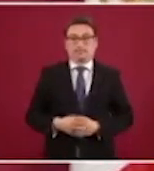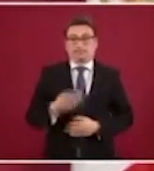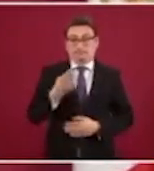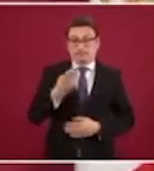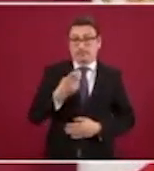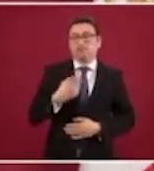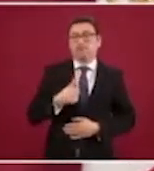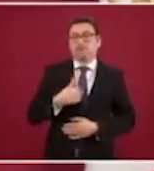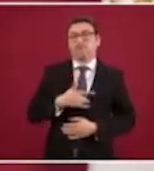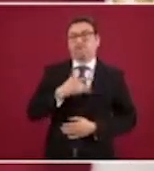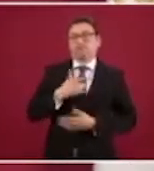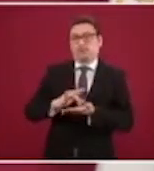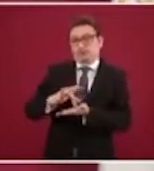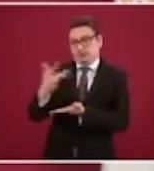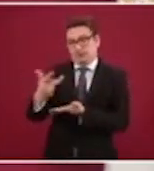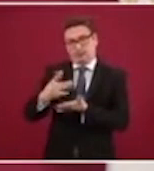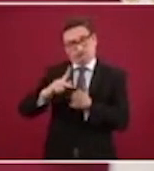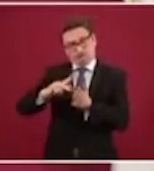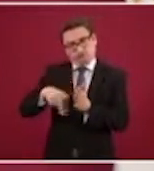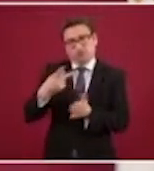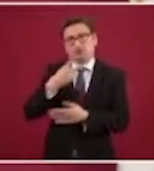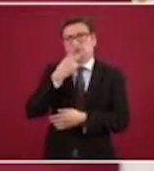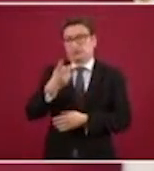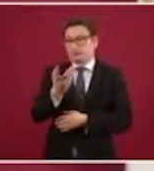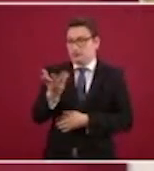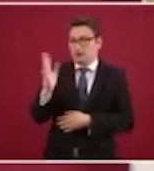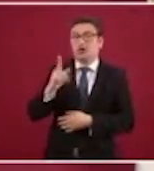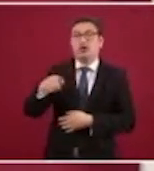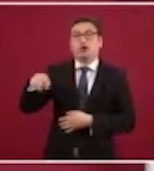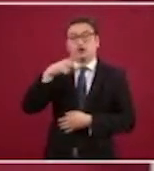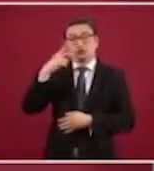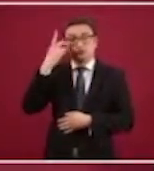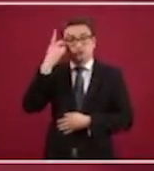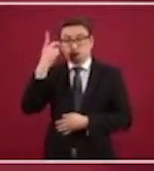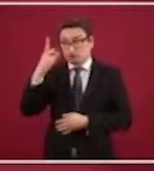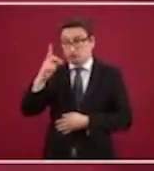agradezco mucho, repito, a los dueños de los hospitales privados,